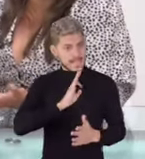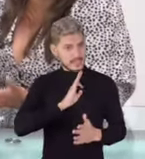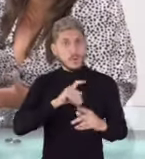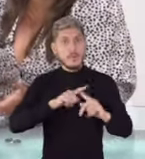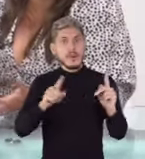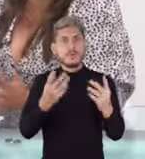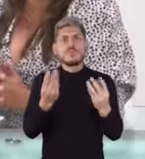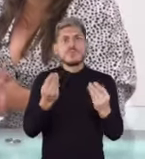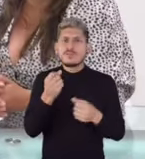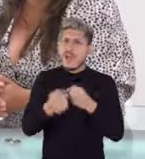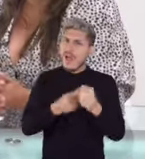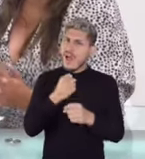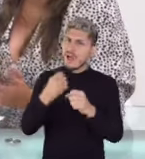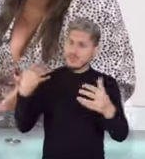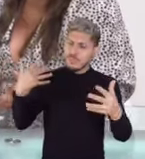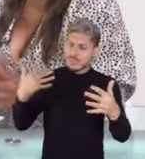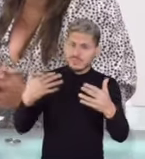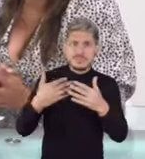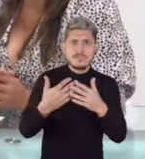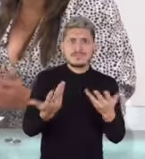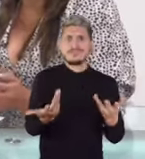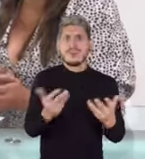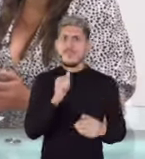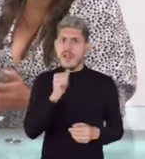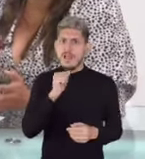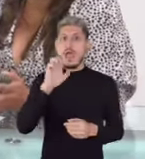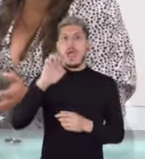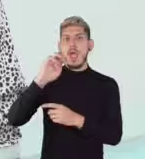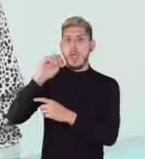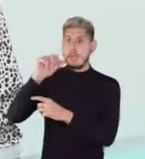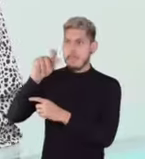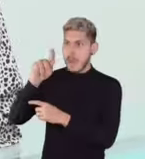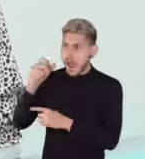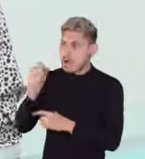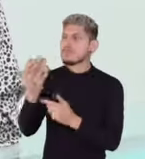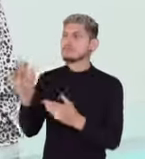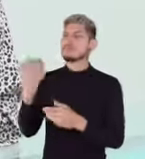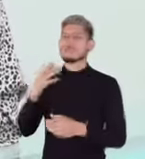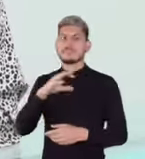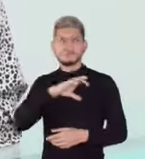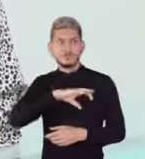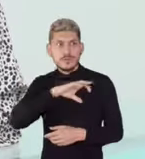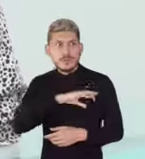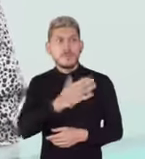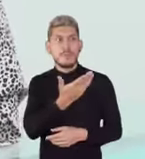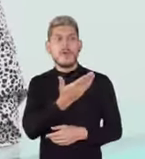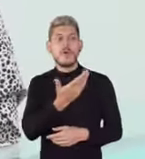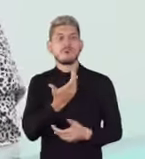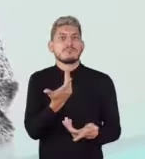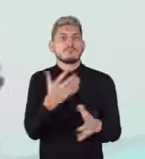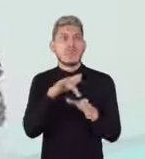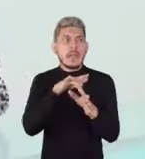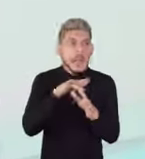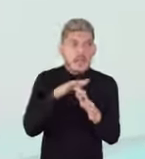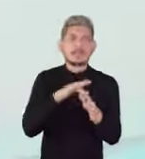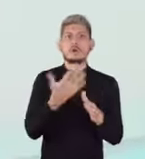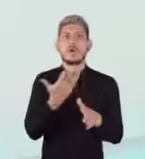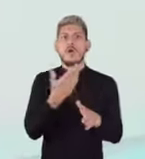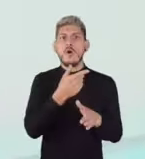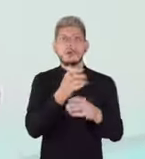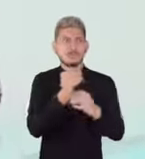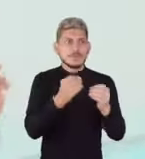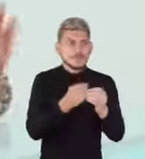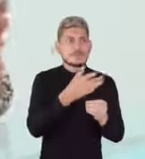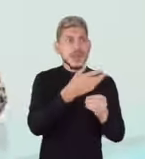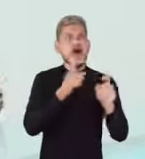Tantos años en las mismas condiciones, ya debería la EMAPS o cualquier instancia metropolitana, aunque sea una cuestión de riesgos, porque también aquí